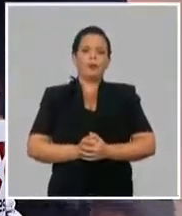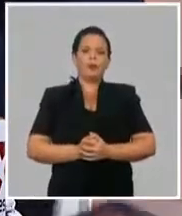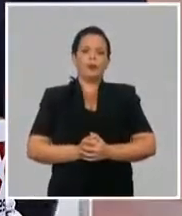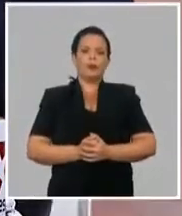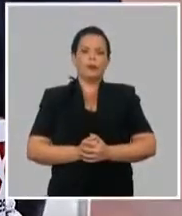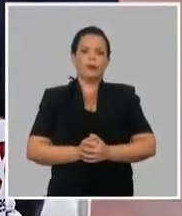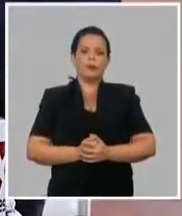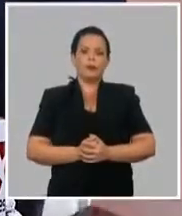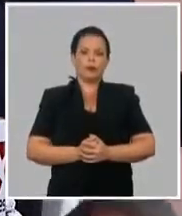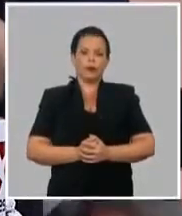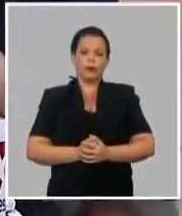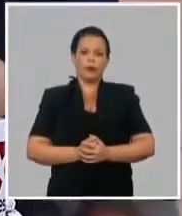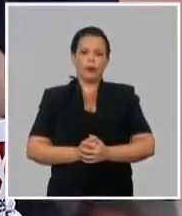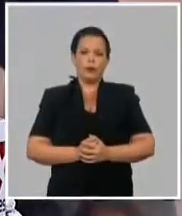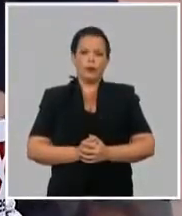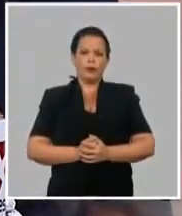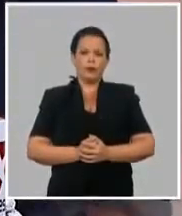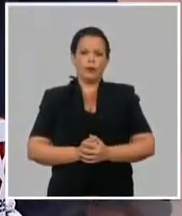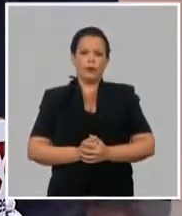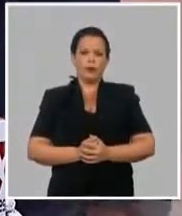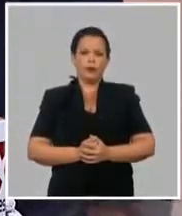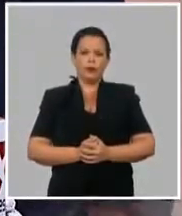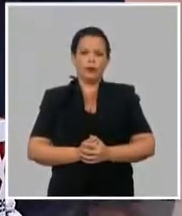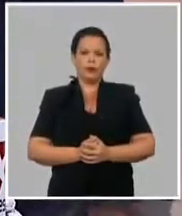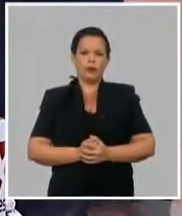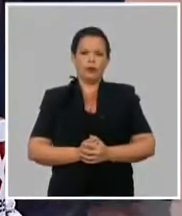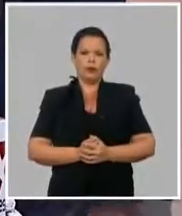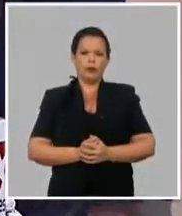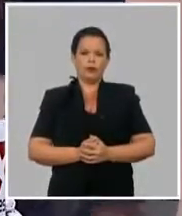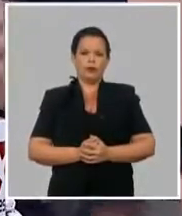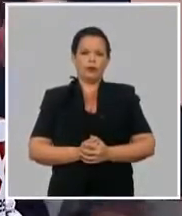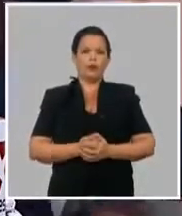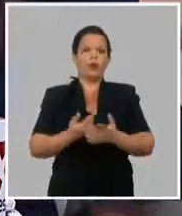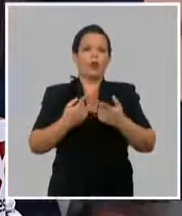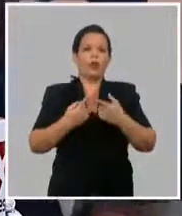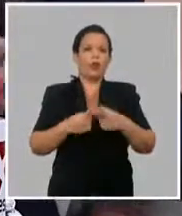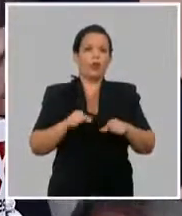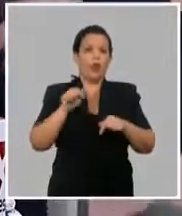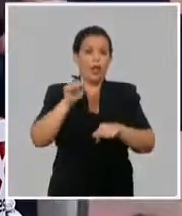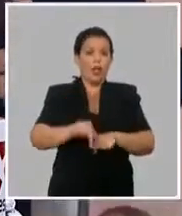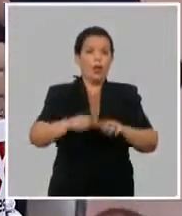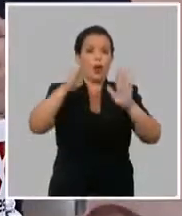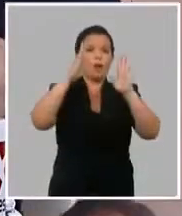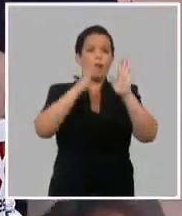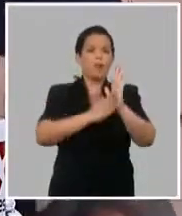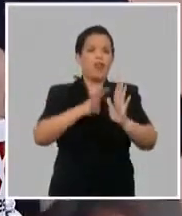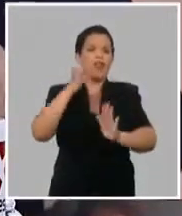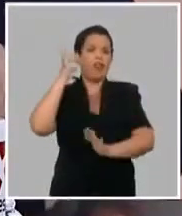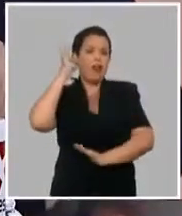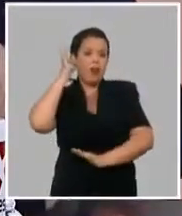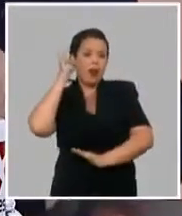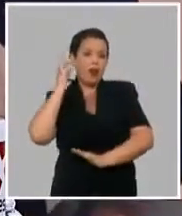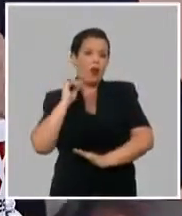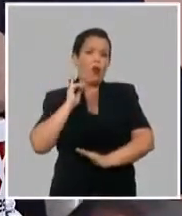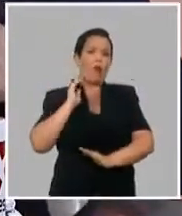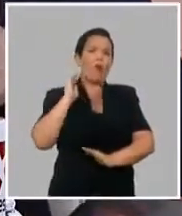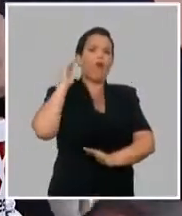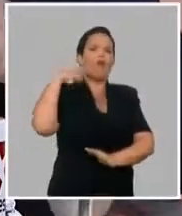podrá aclarar porque la información no la tiene y tendrá jugó pero ellos van en febrero a decir que en diciembre